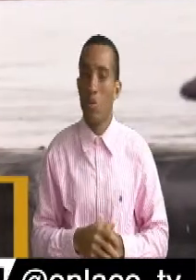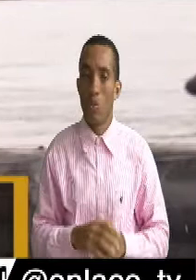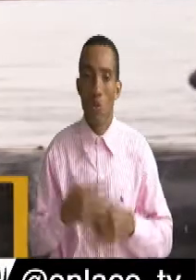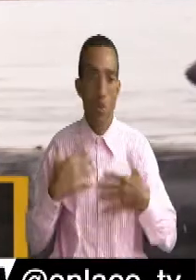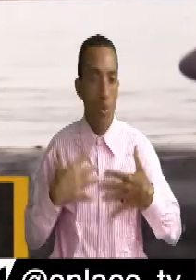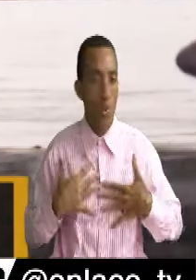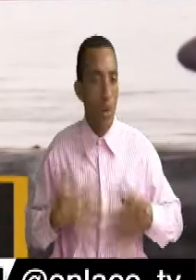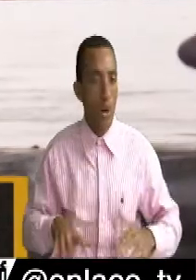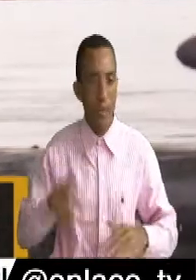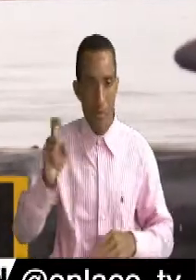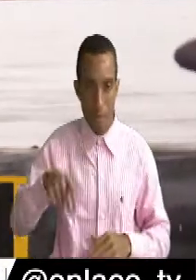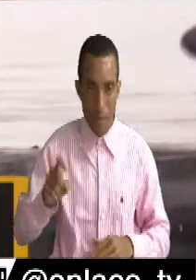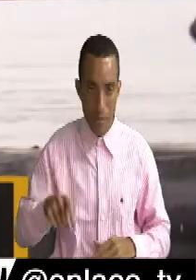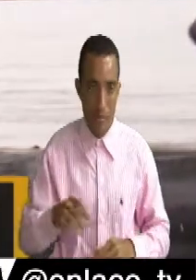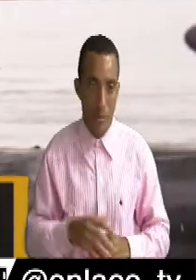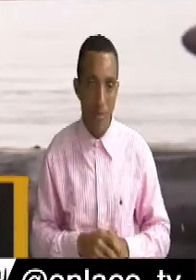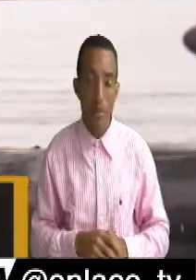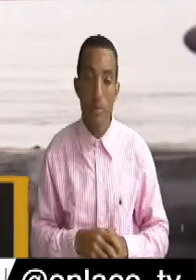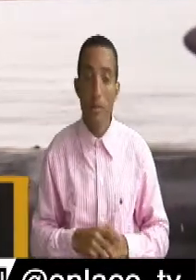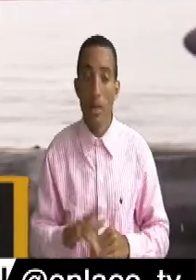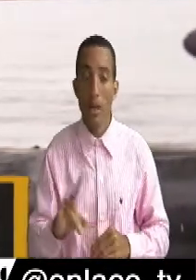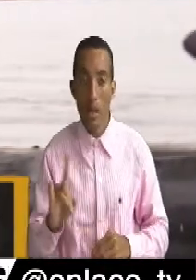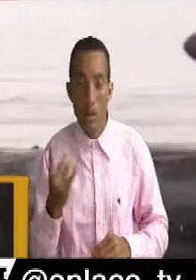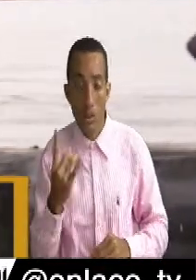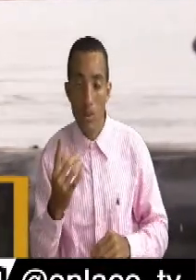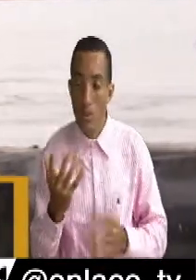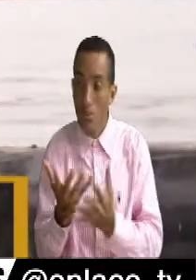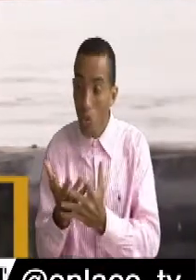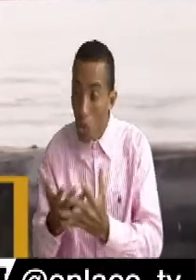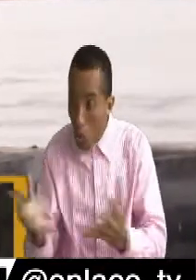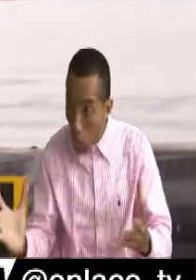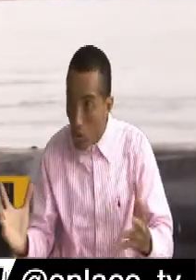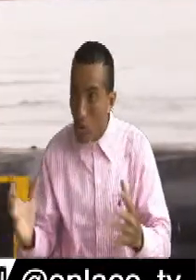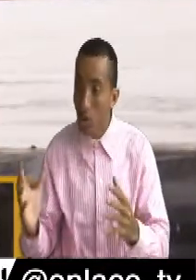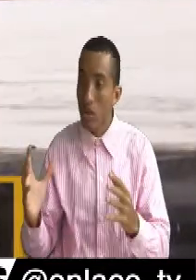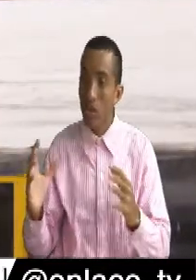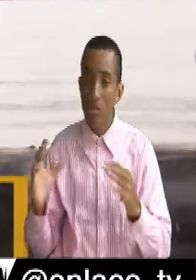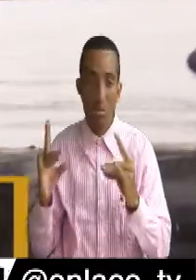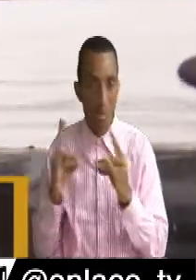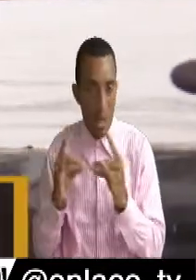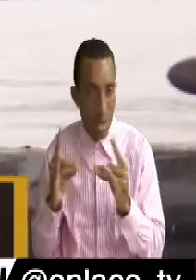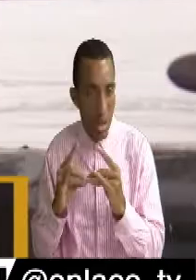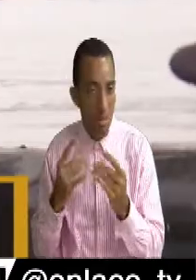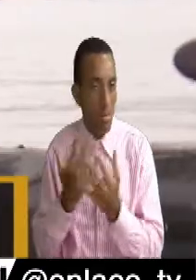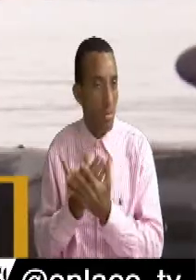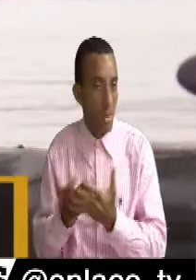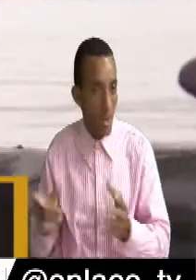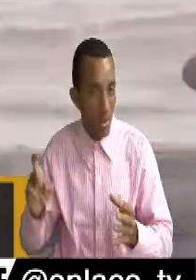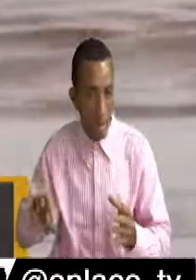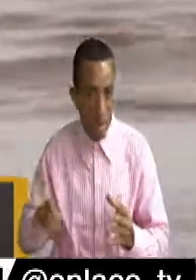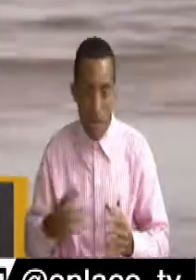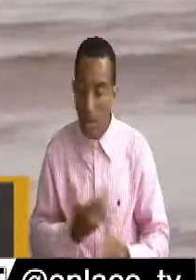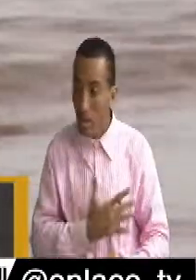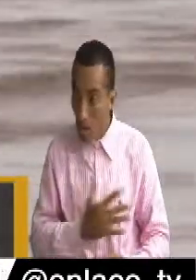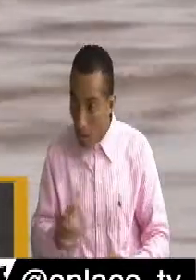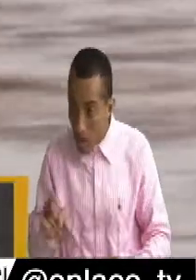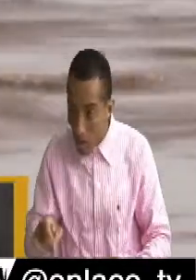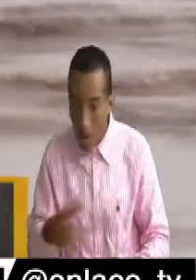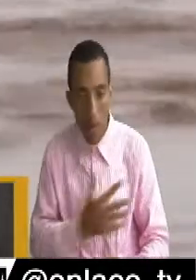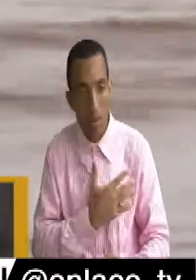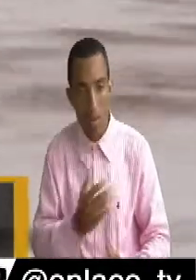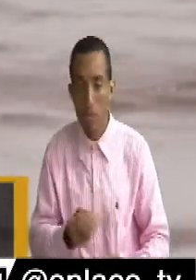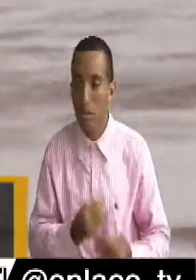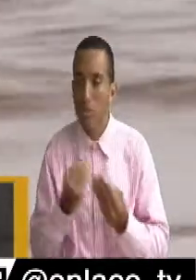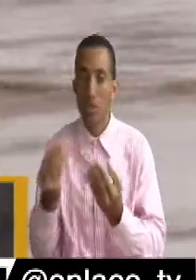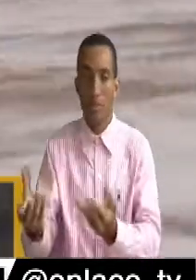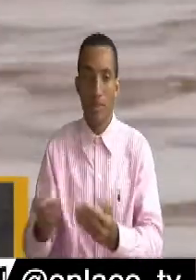que se requieran para transportar sus cosas, para transportar algunos elementos de necesidad primaria. En San Pablo al menos